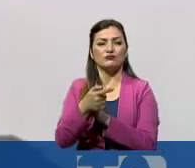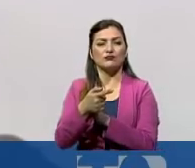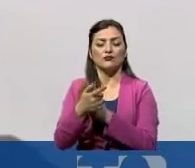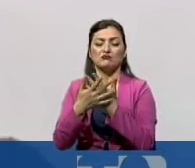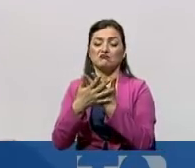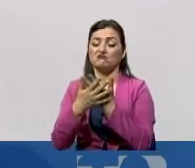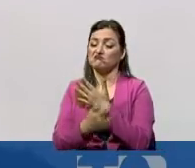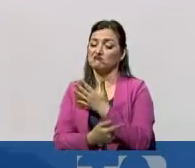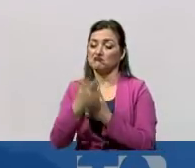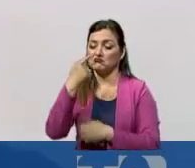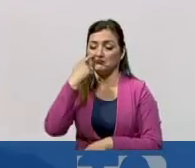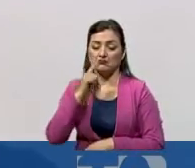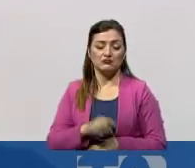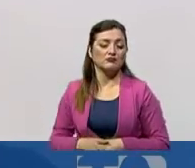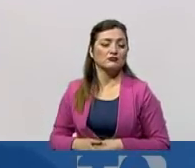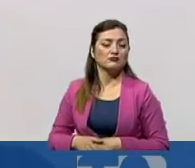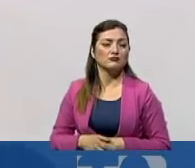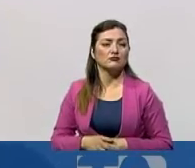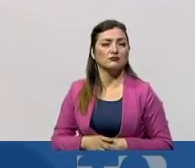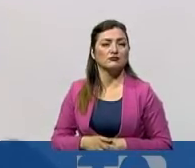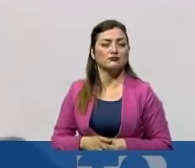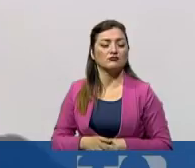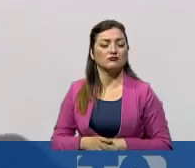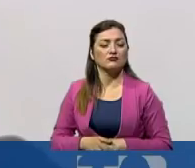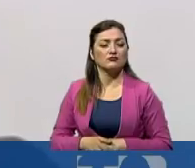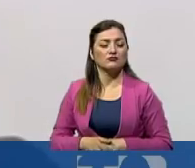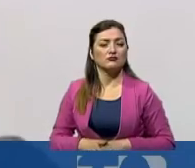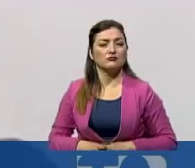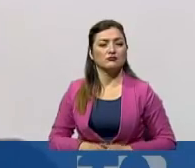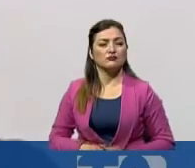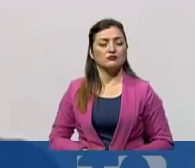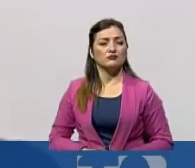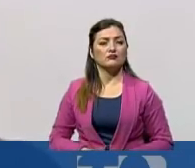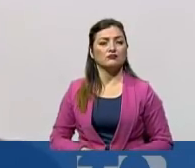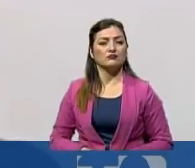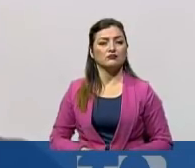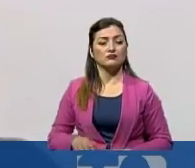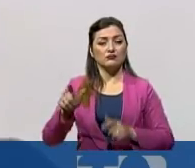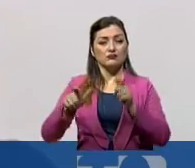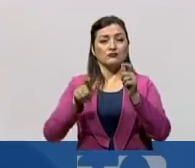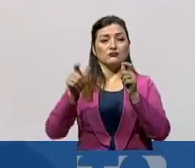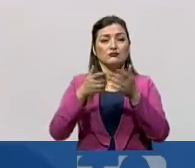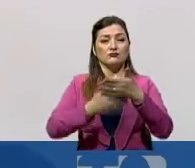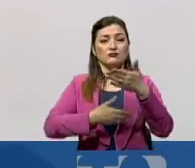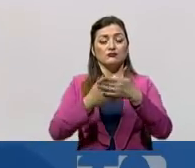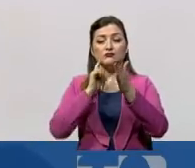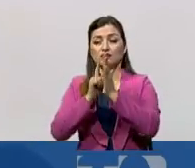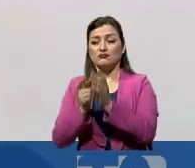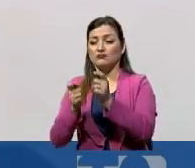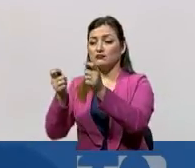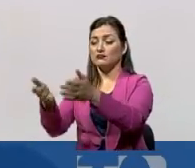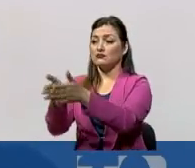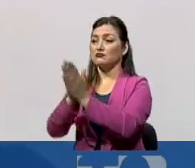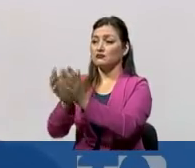penales. Hasta el momento y hasta la presente fecha, la señora no ha presentado los documentos que nosotros